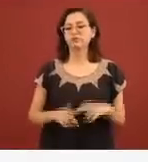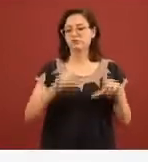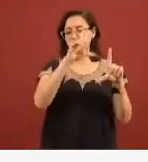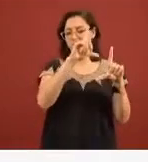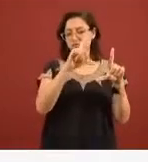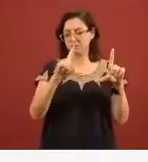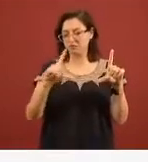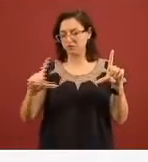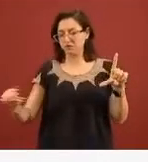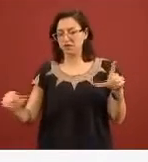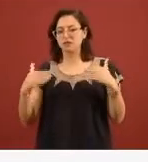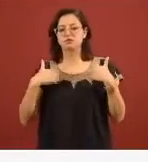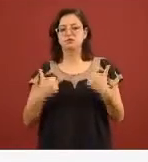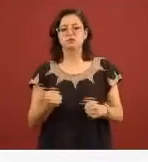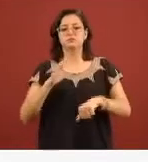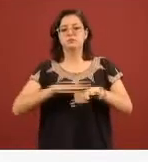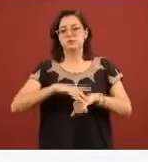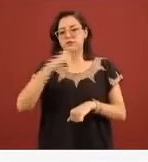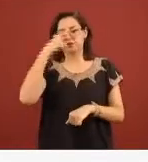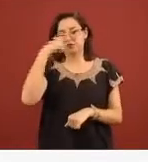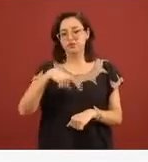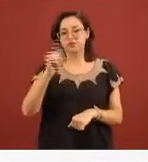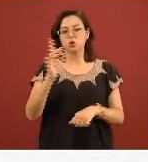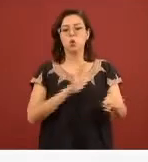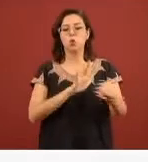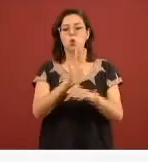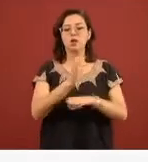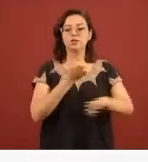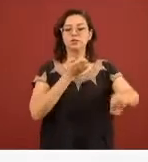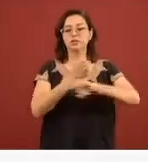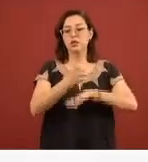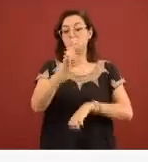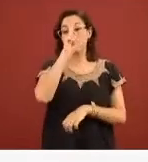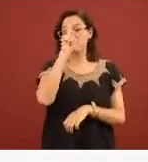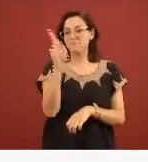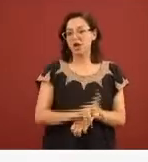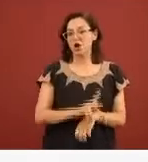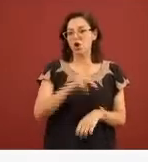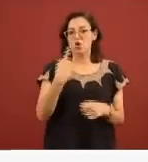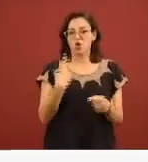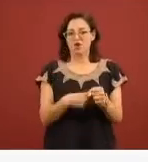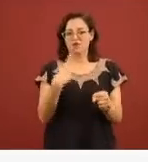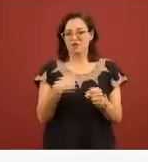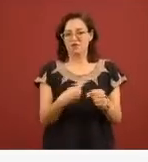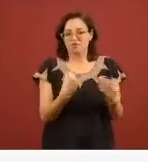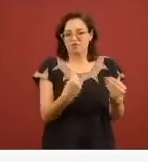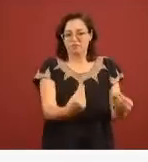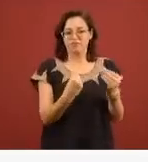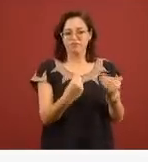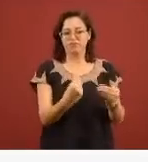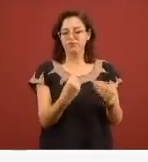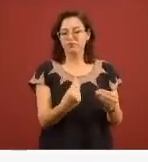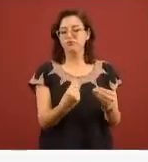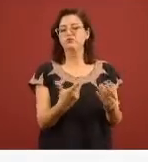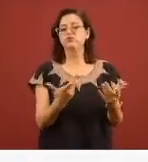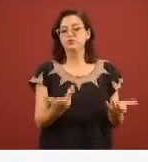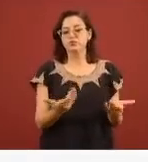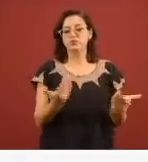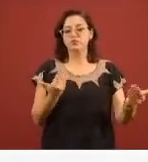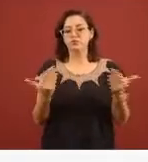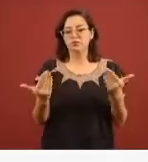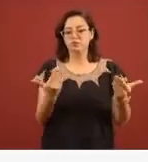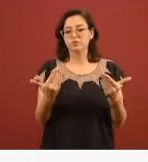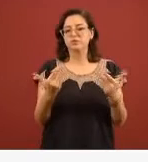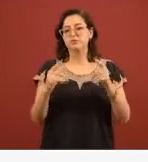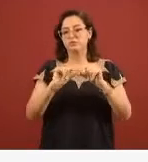y podamos ver más fácilmente cuáles son los estados que concentran esa mayor tasa de incidencia, y además presentando